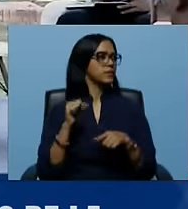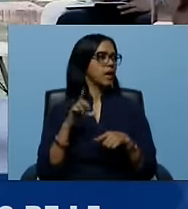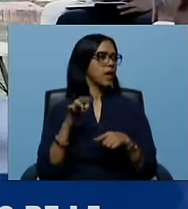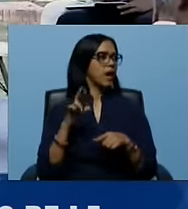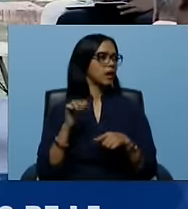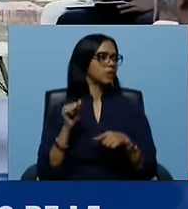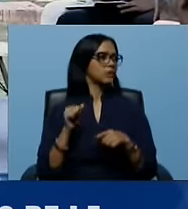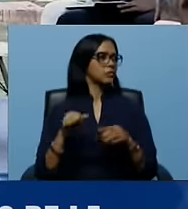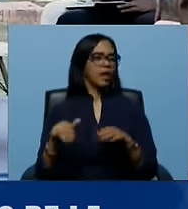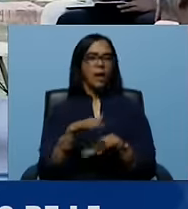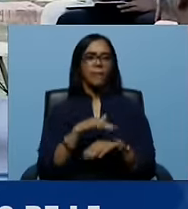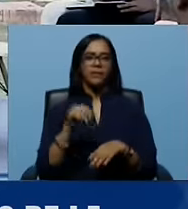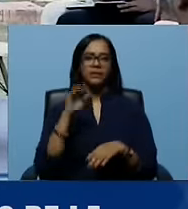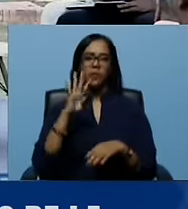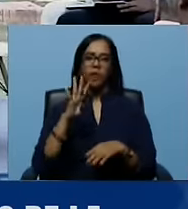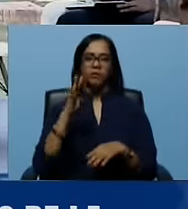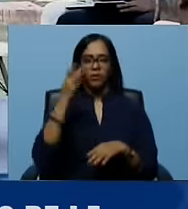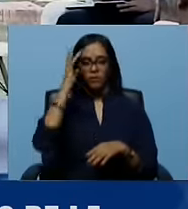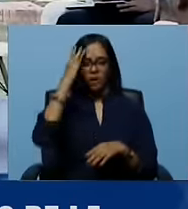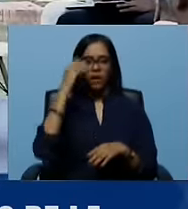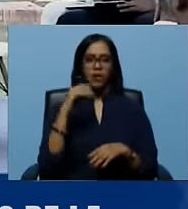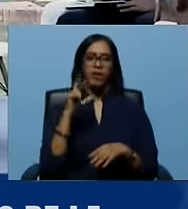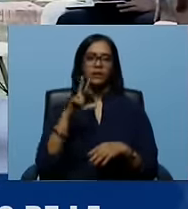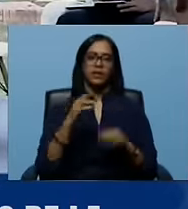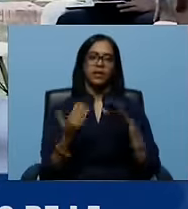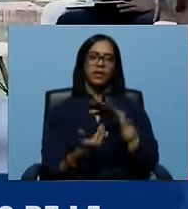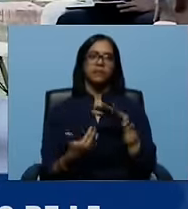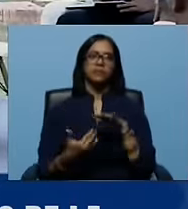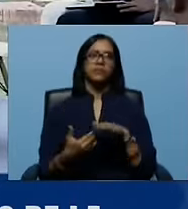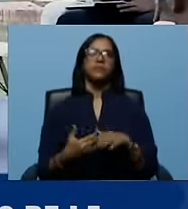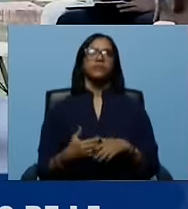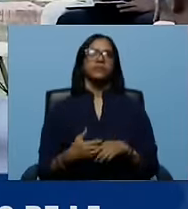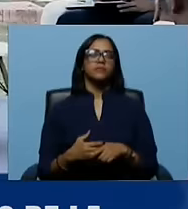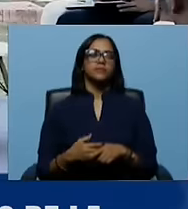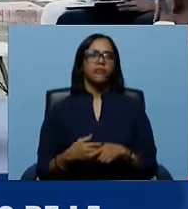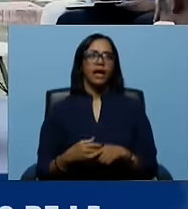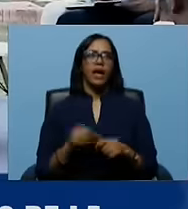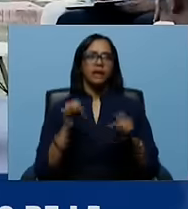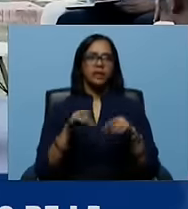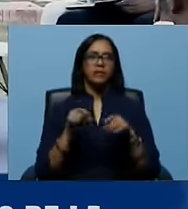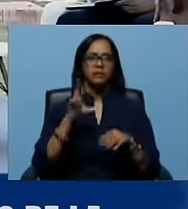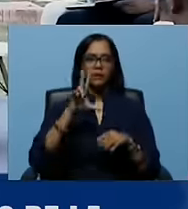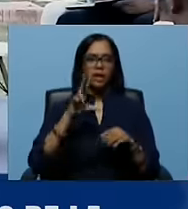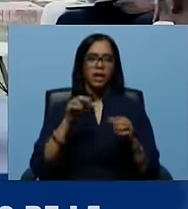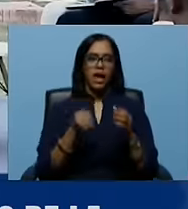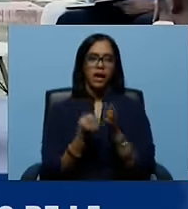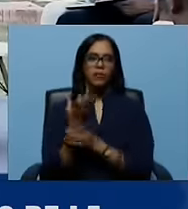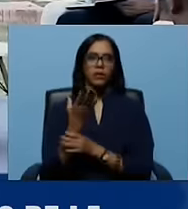de febrero, las tres raíces, y ahí sembramos tres árboles.